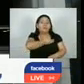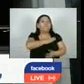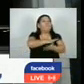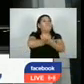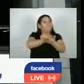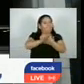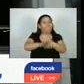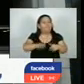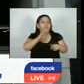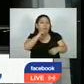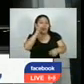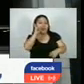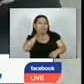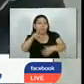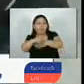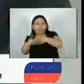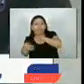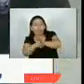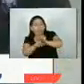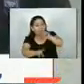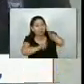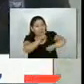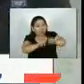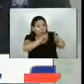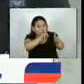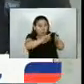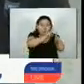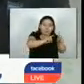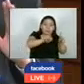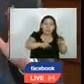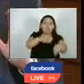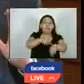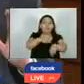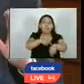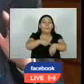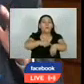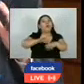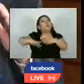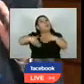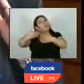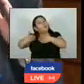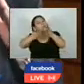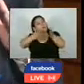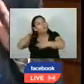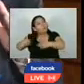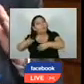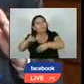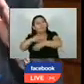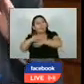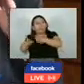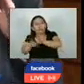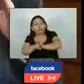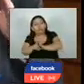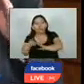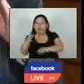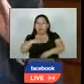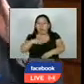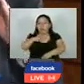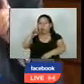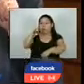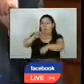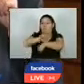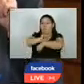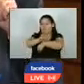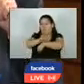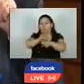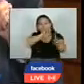las intervenciones de los legisladores, se abrirá el debate. Durante el periodo de debate, cada legislador tendrá 10 minutos para